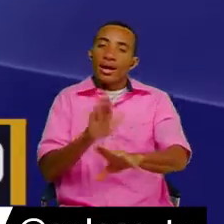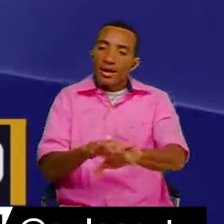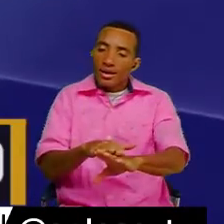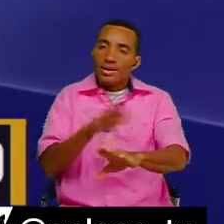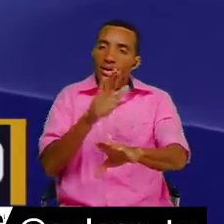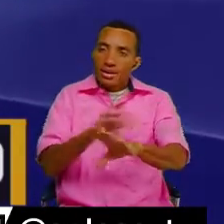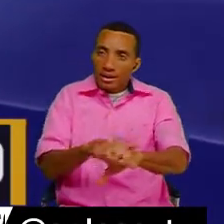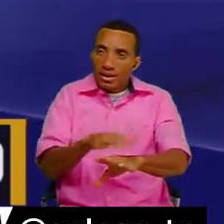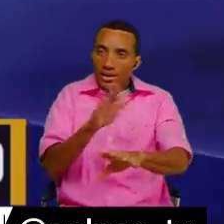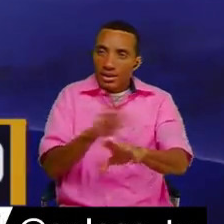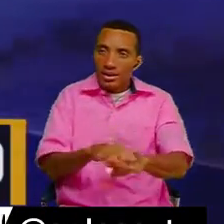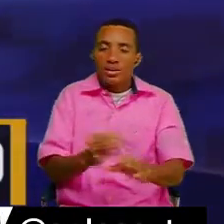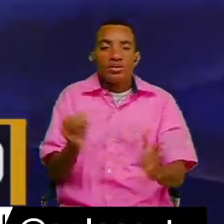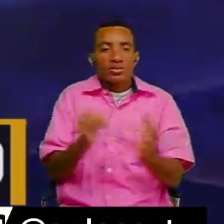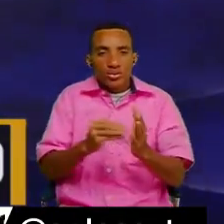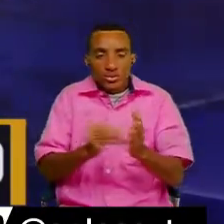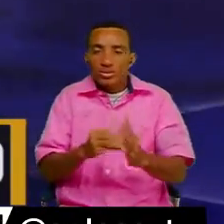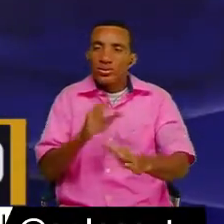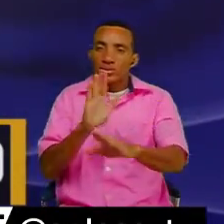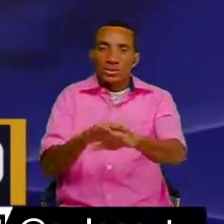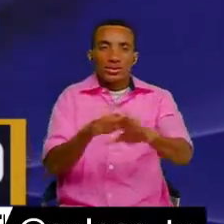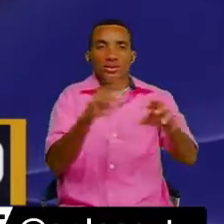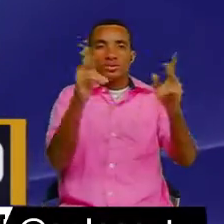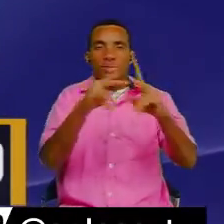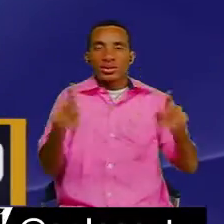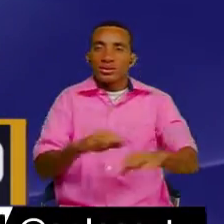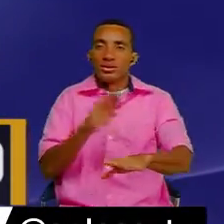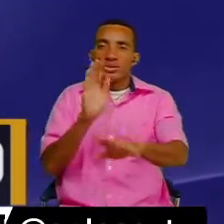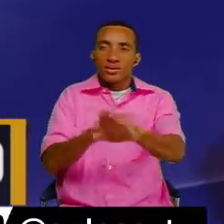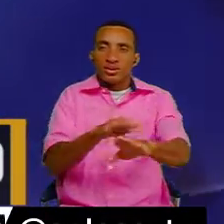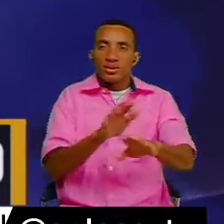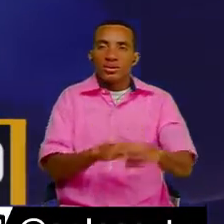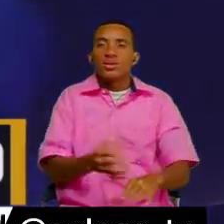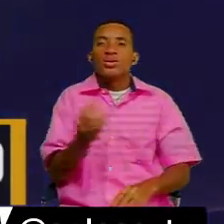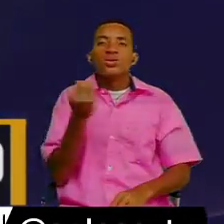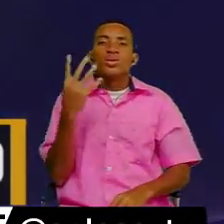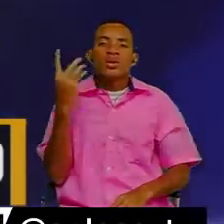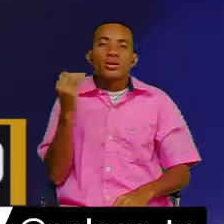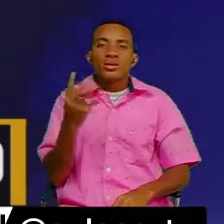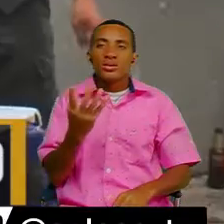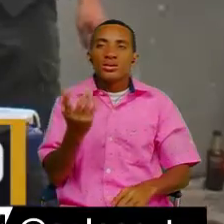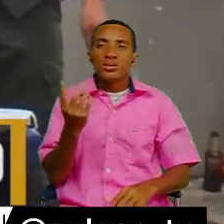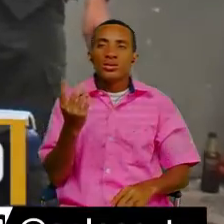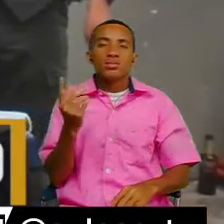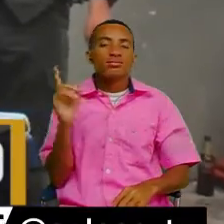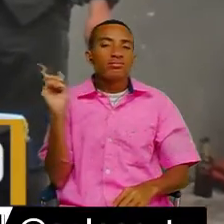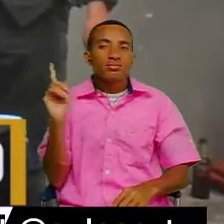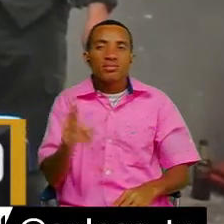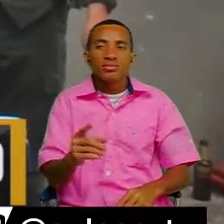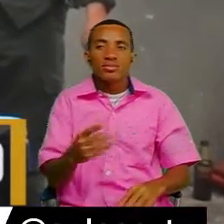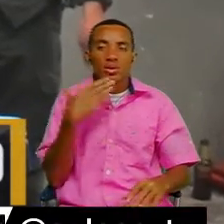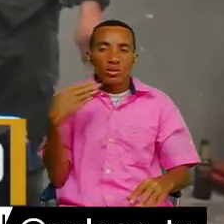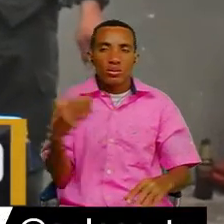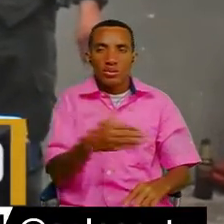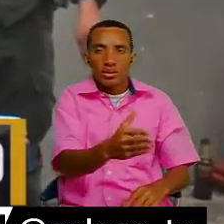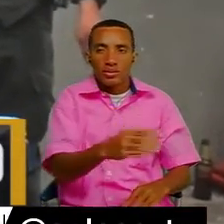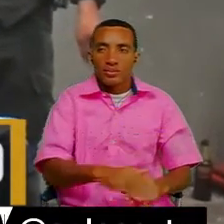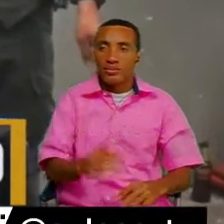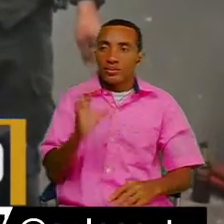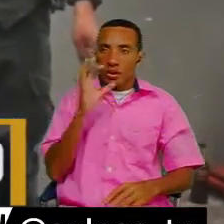habla muchísimas veces, se les ha dicho a la gente. Y ustedes, por eso les digo, ¿cuánto llevan pescando? Es decir, cualquier cantidad de tiempo. El intendente jefe Edilberto